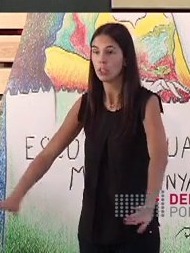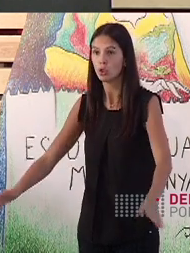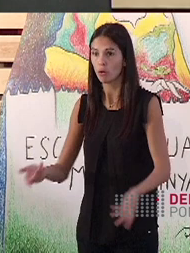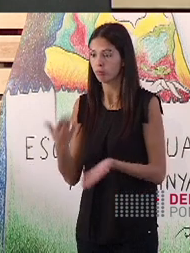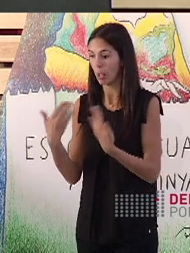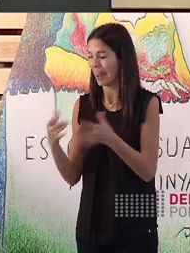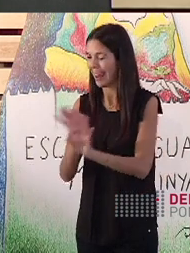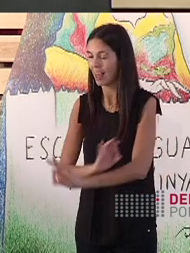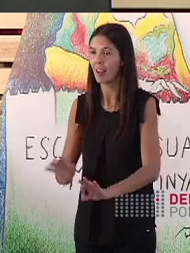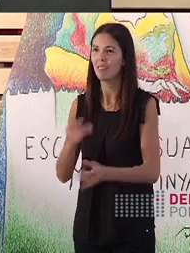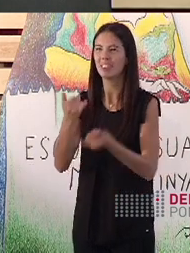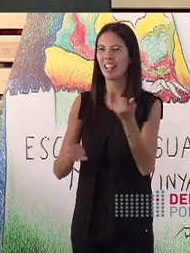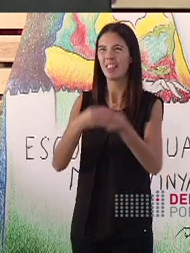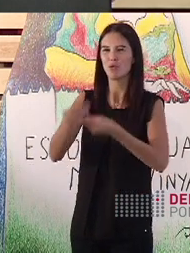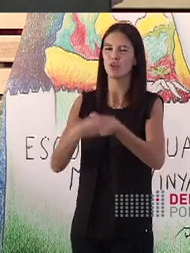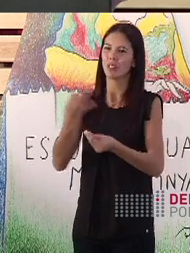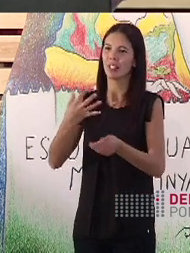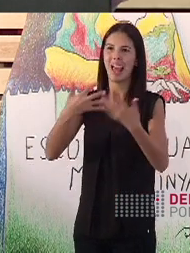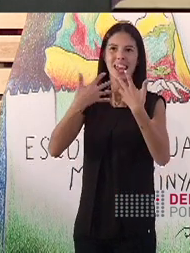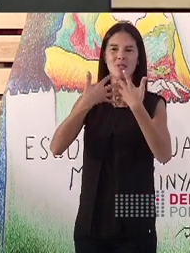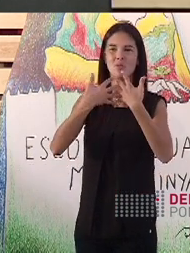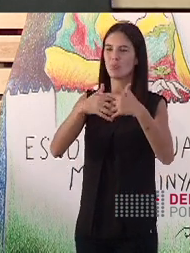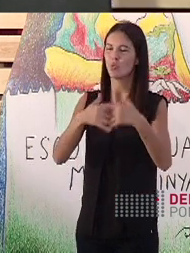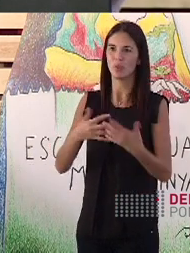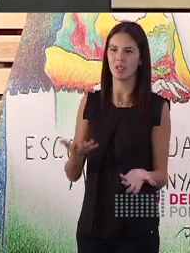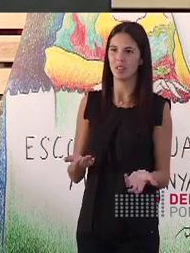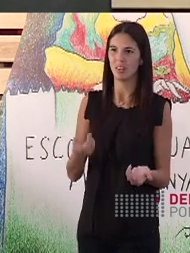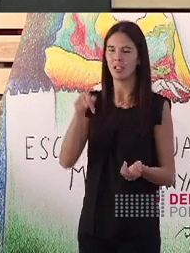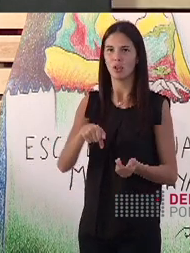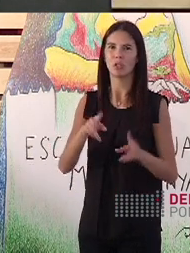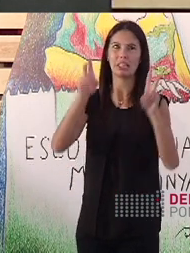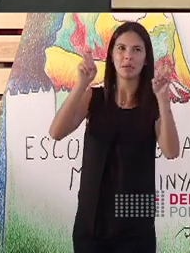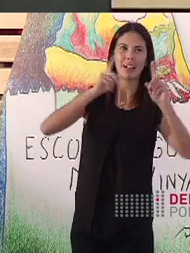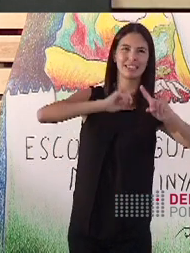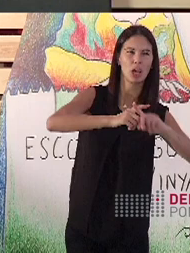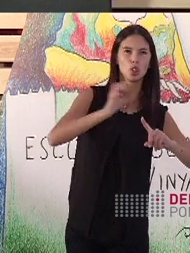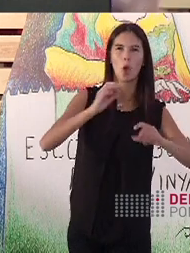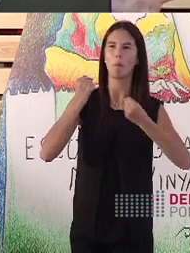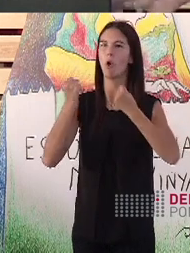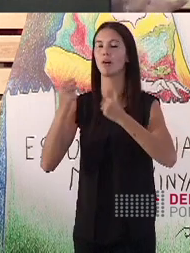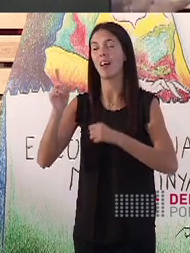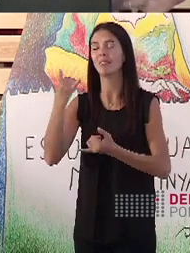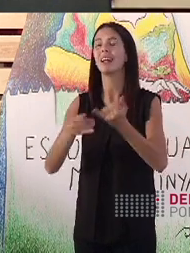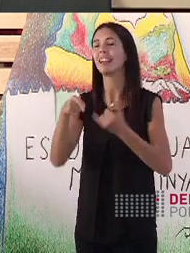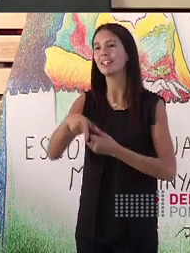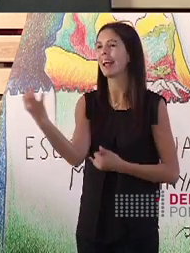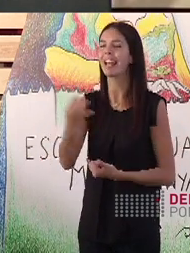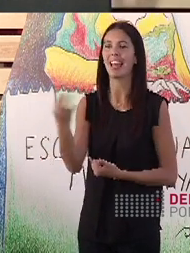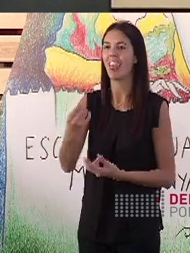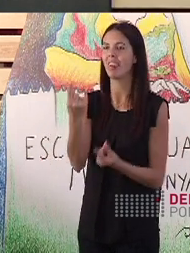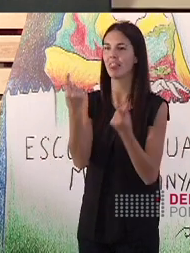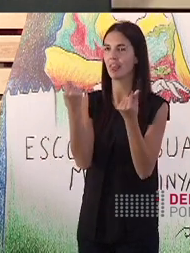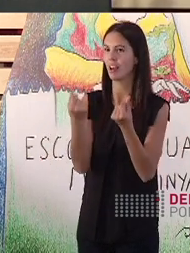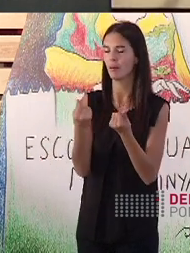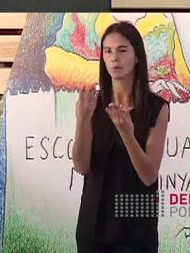porque esta palabra tenía que salir más tarde o más temprano, esto no va de sexo, esto no va de poder, esto va de